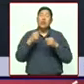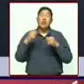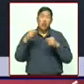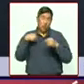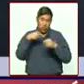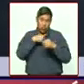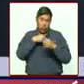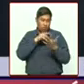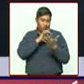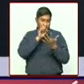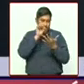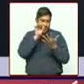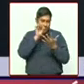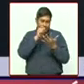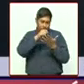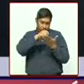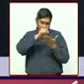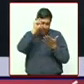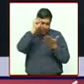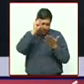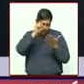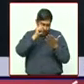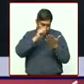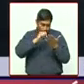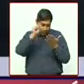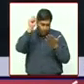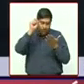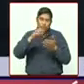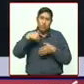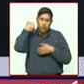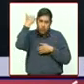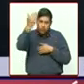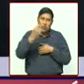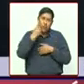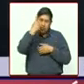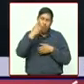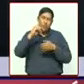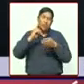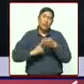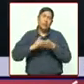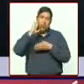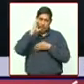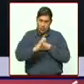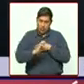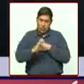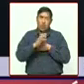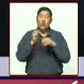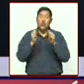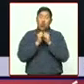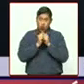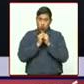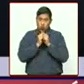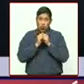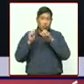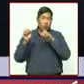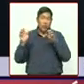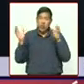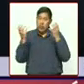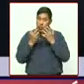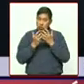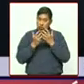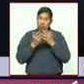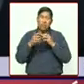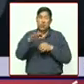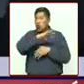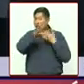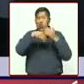Tribunal Supremo de Justicia y del Tribunal Constitucional el próximo 1 de diciembre y que en conjunto forman parte del